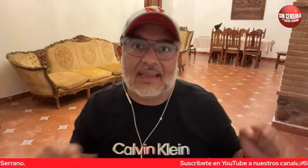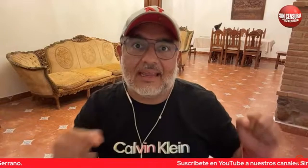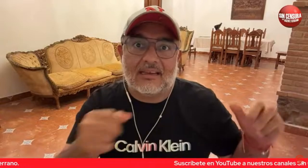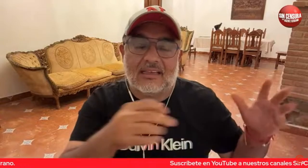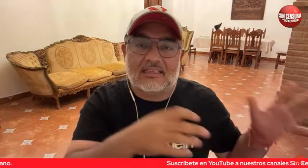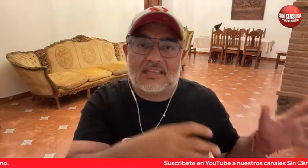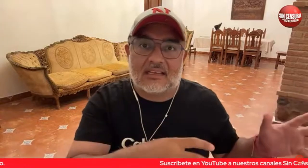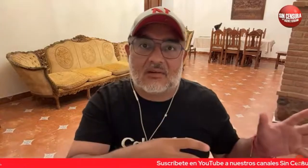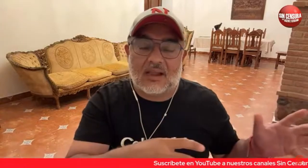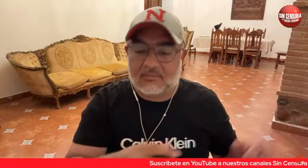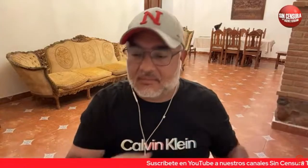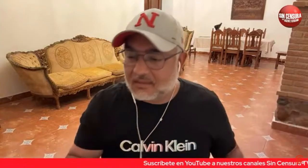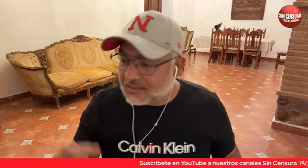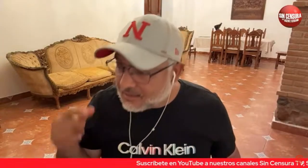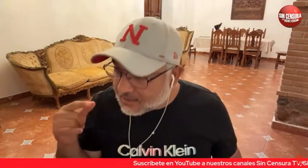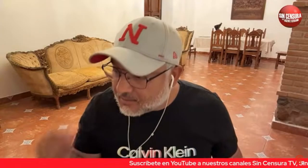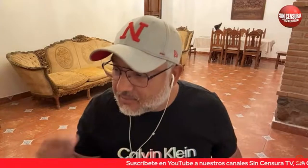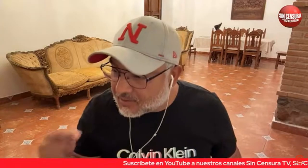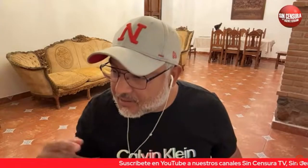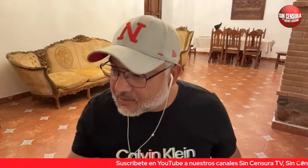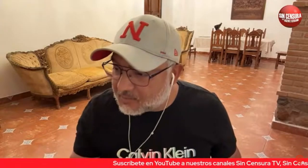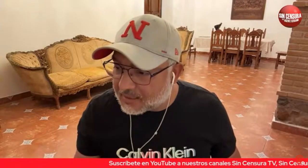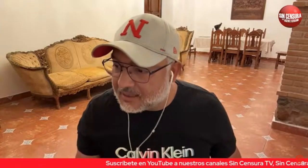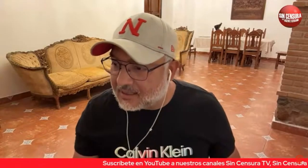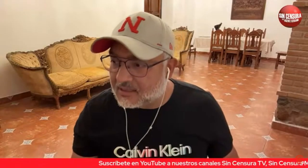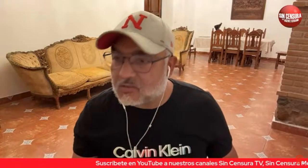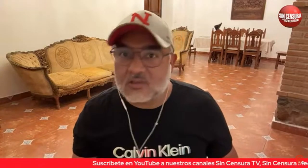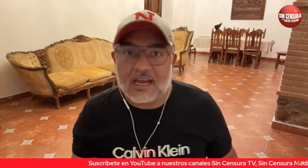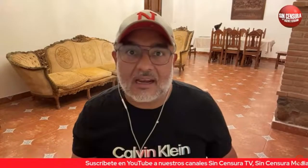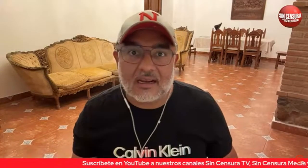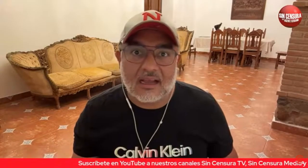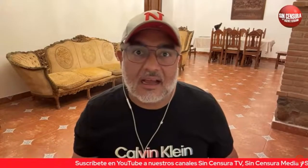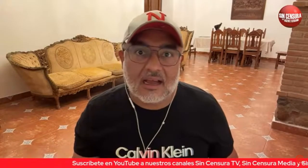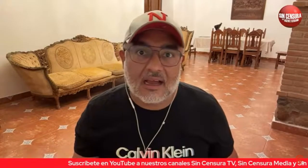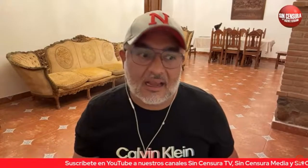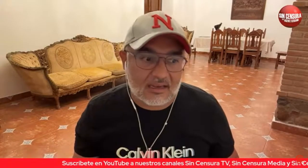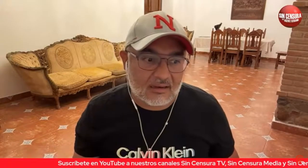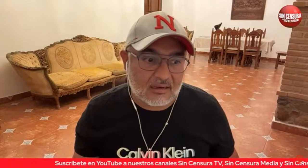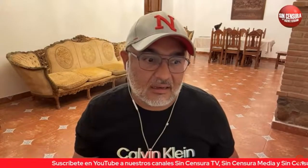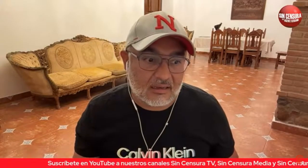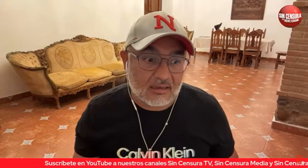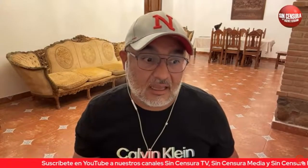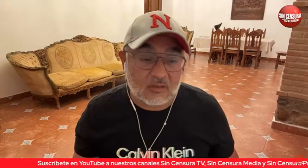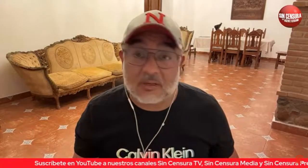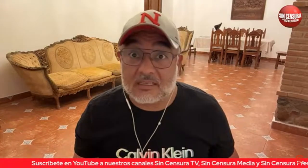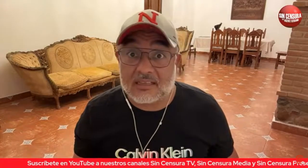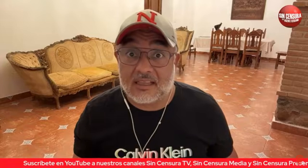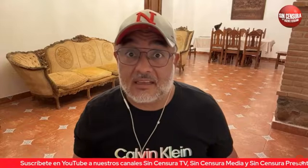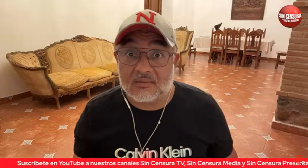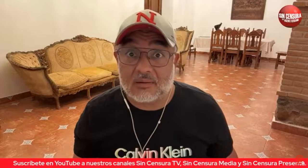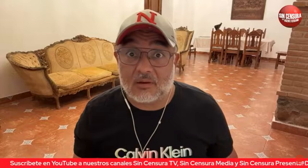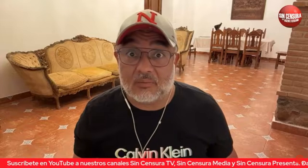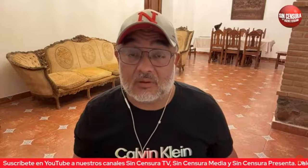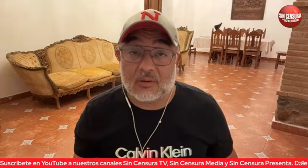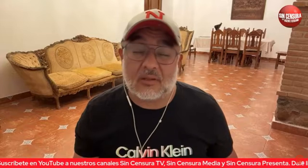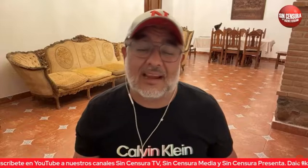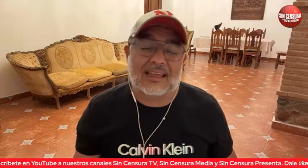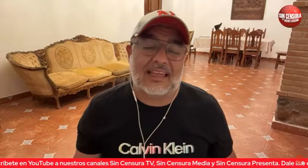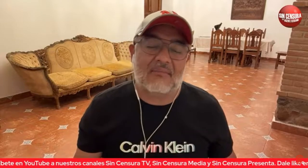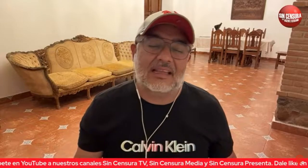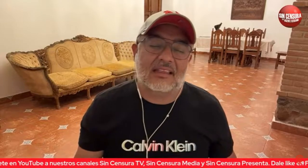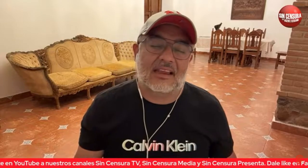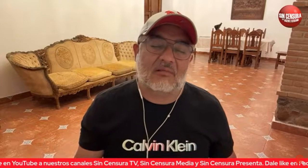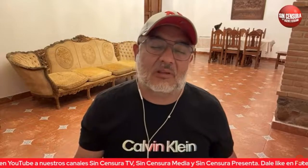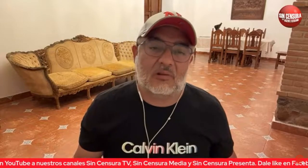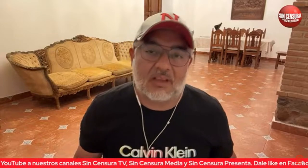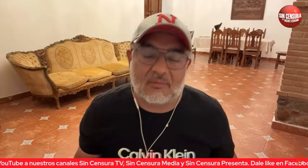Salió Nabel, Inside Crime. Creo que es pertinente escuchar al expresidente Andrés Manuel López Obrador en